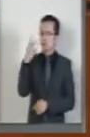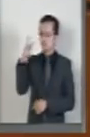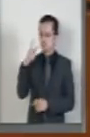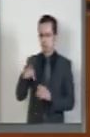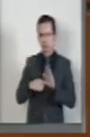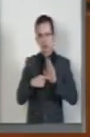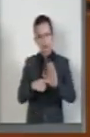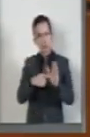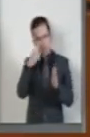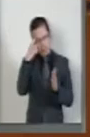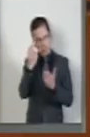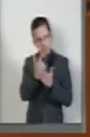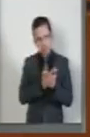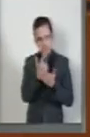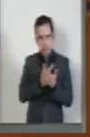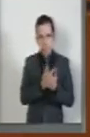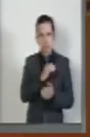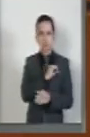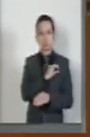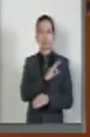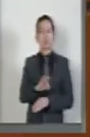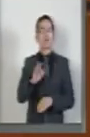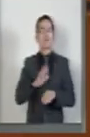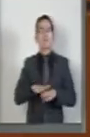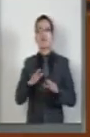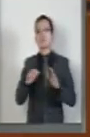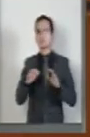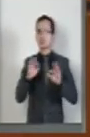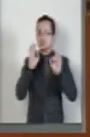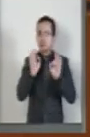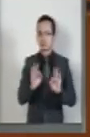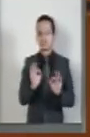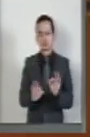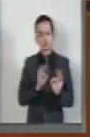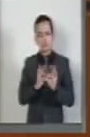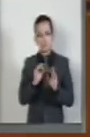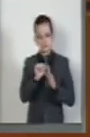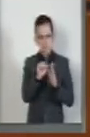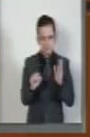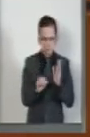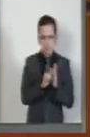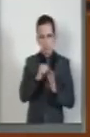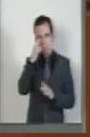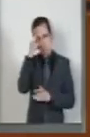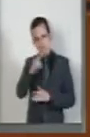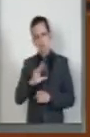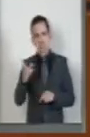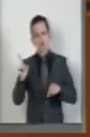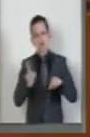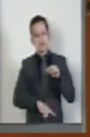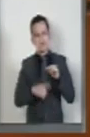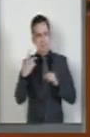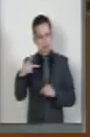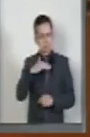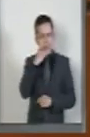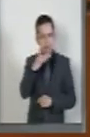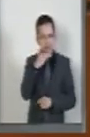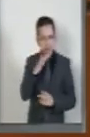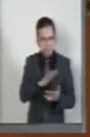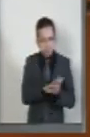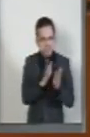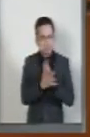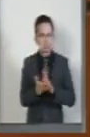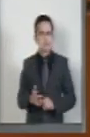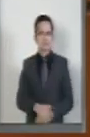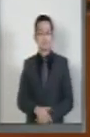declaraciones para lograr un sistema eficaz que permita combatir el fenómeno de la corrupción. Dice